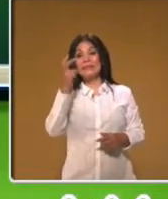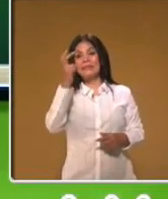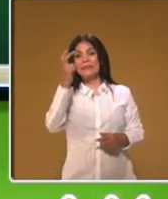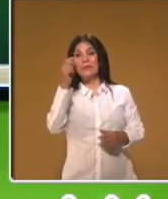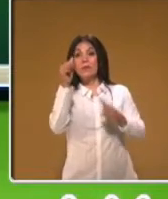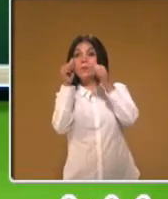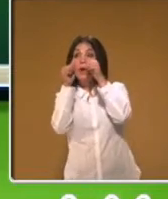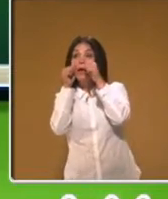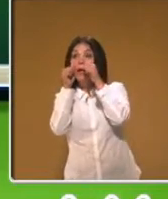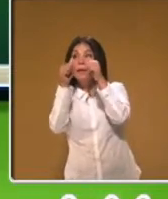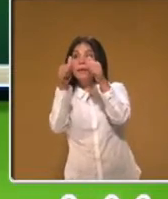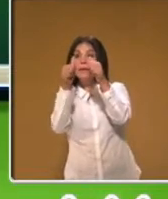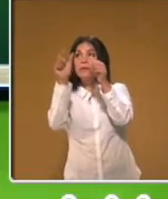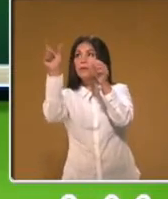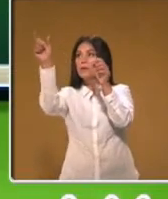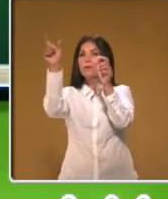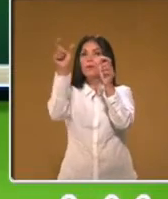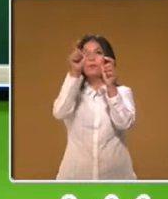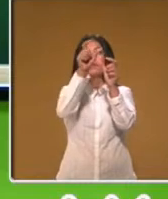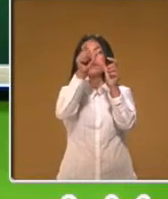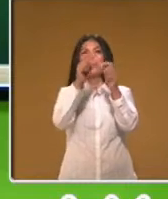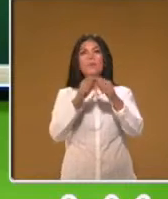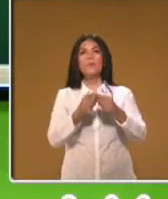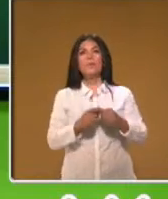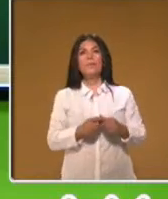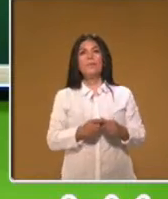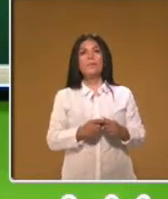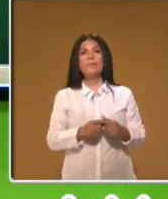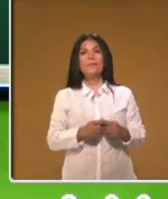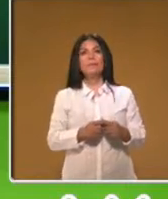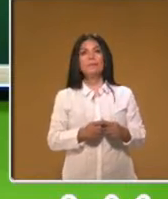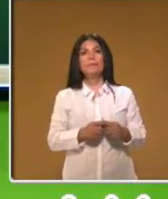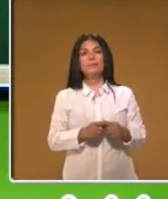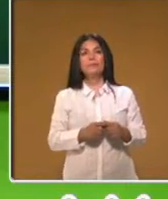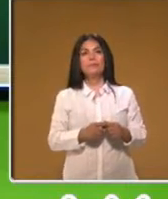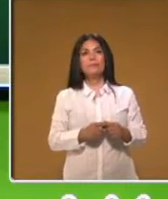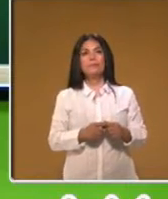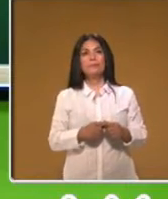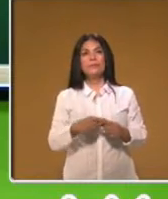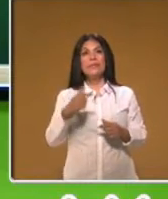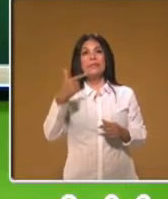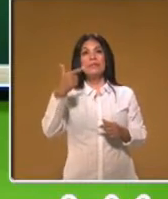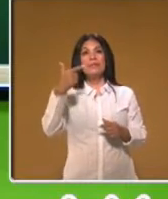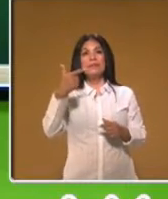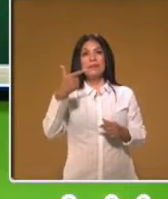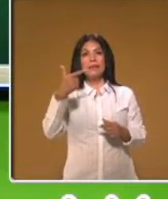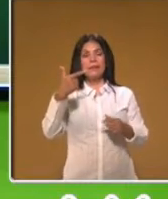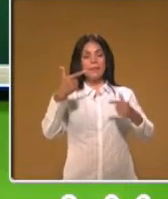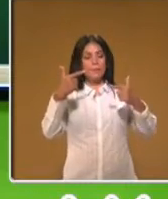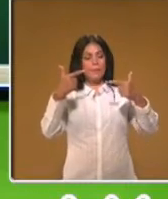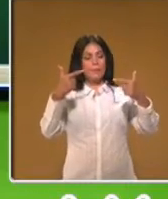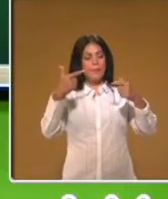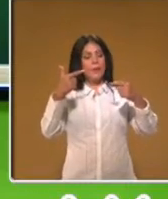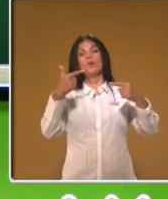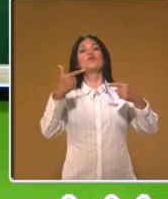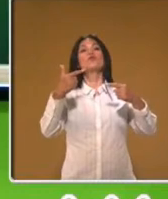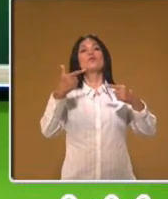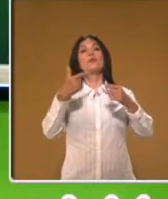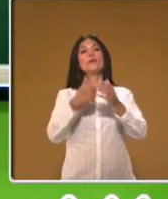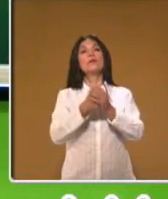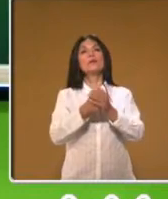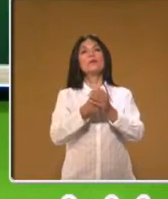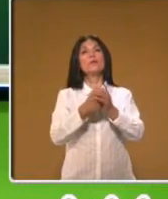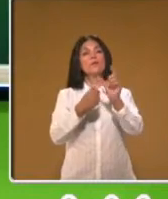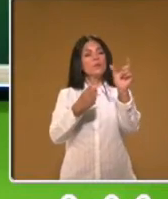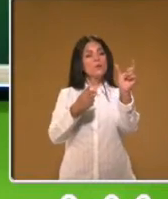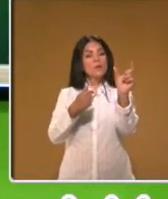H está acompañada del menos 7. Ese menos 7 está haciendo una multiplicación. ¿Qué voy a hacer? La voy a pasar